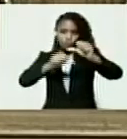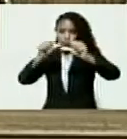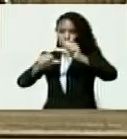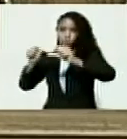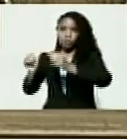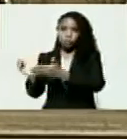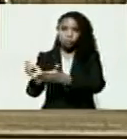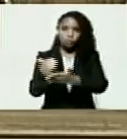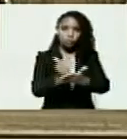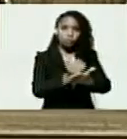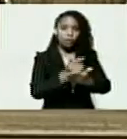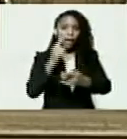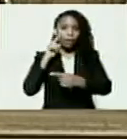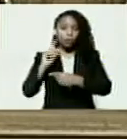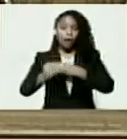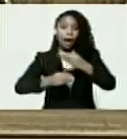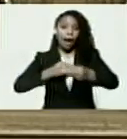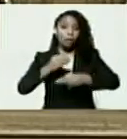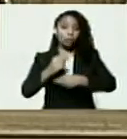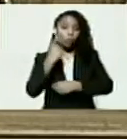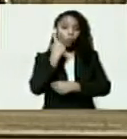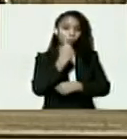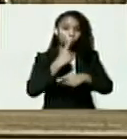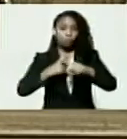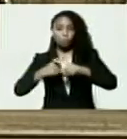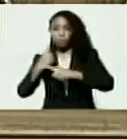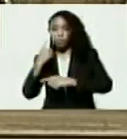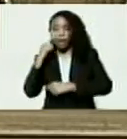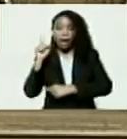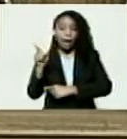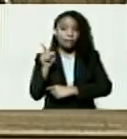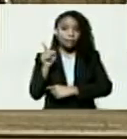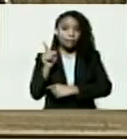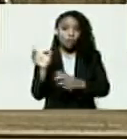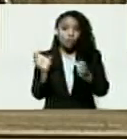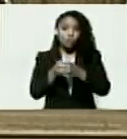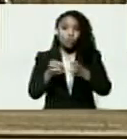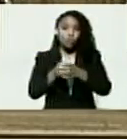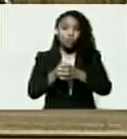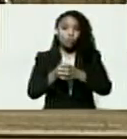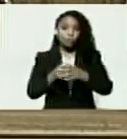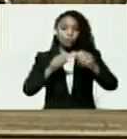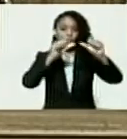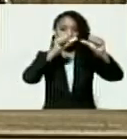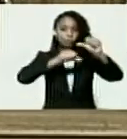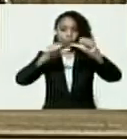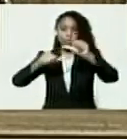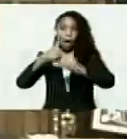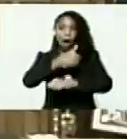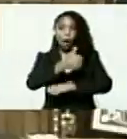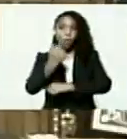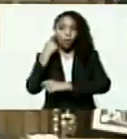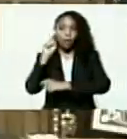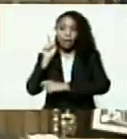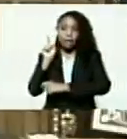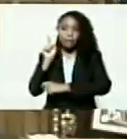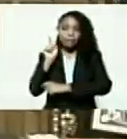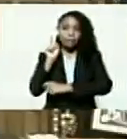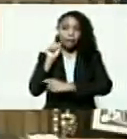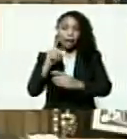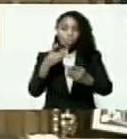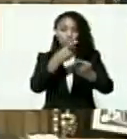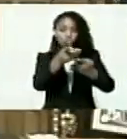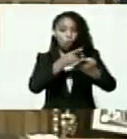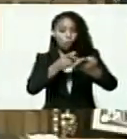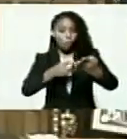fueron consignados uno por uno ante este comité, la revisión de cada uno de esos recaudos,